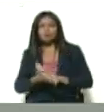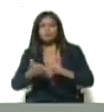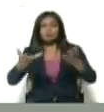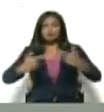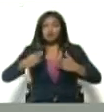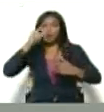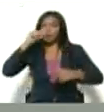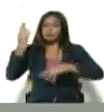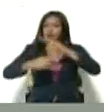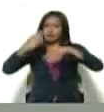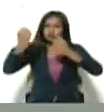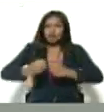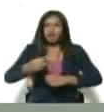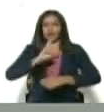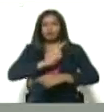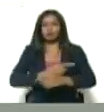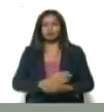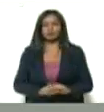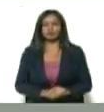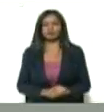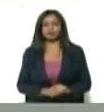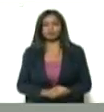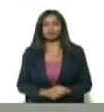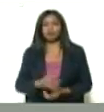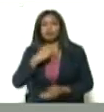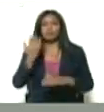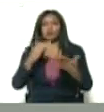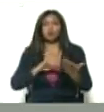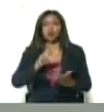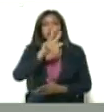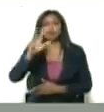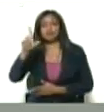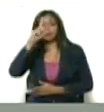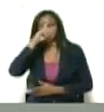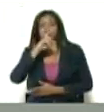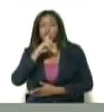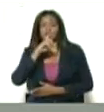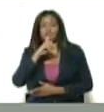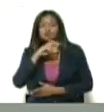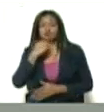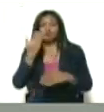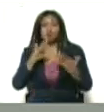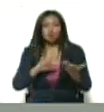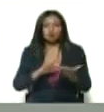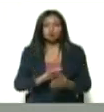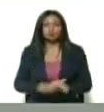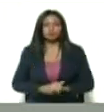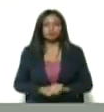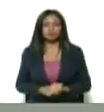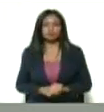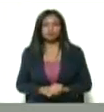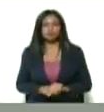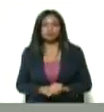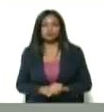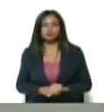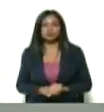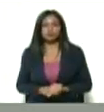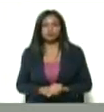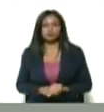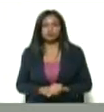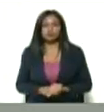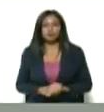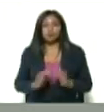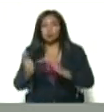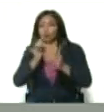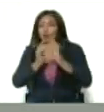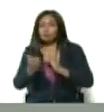gran revolucionario. Murió a los 33 años. A los 33 años murió nuestro Señor Jesucristo. En